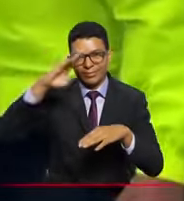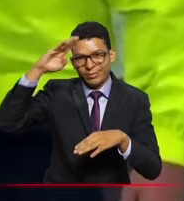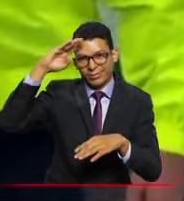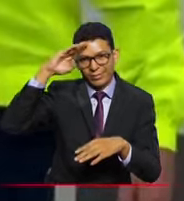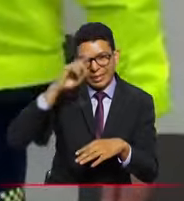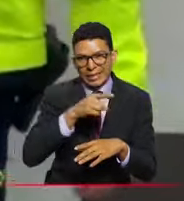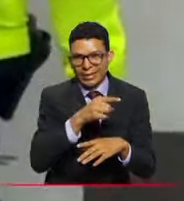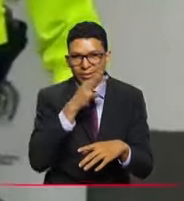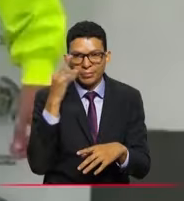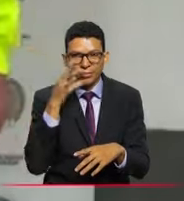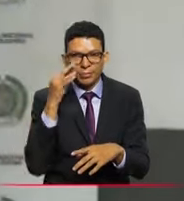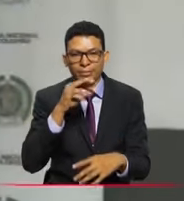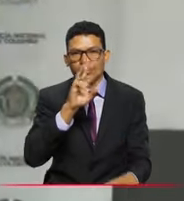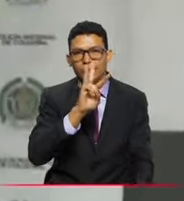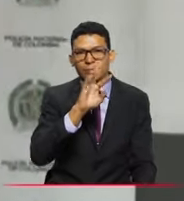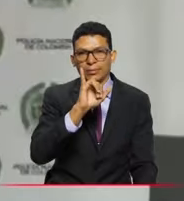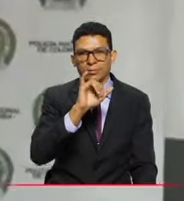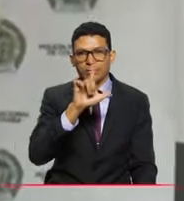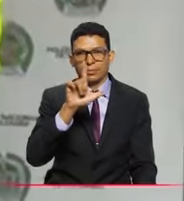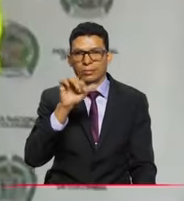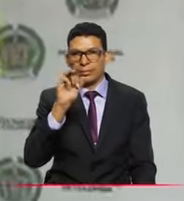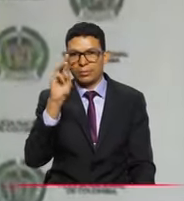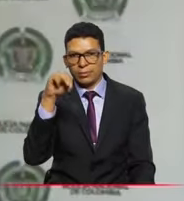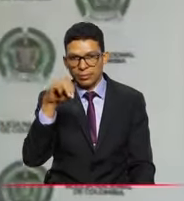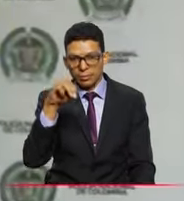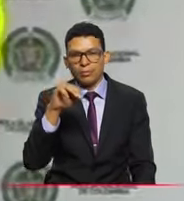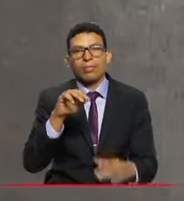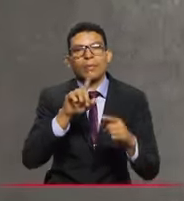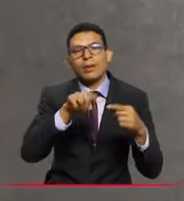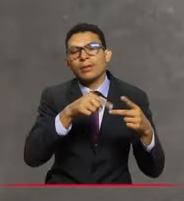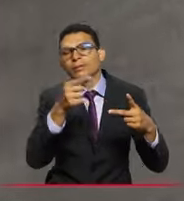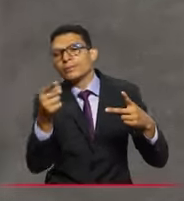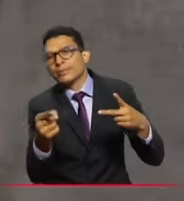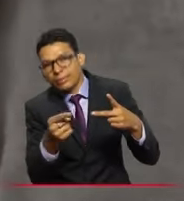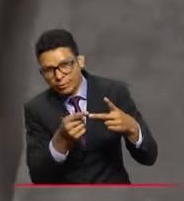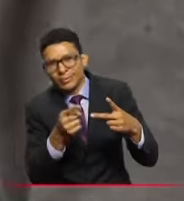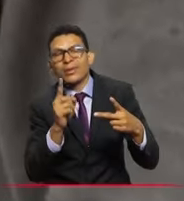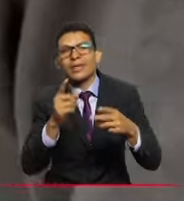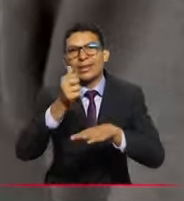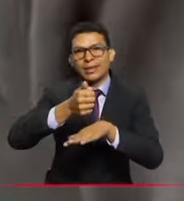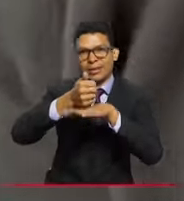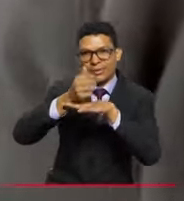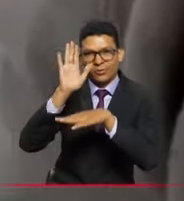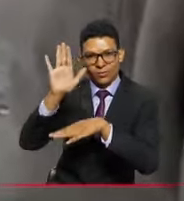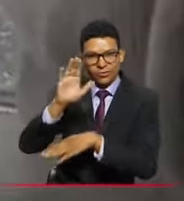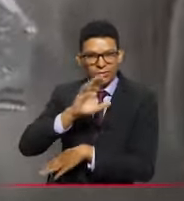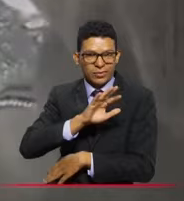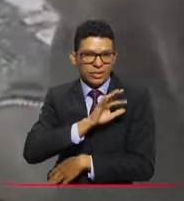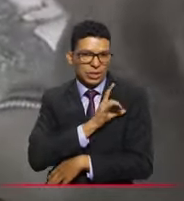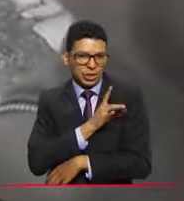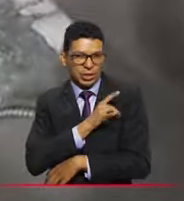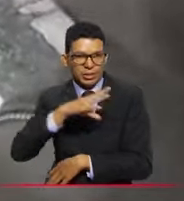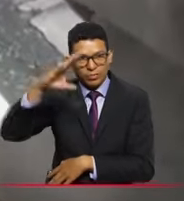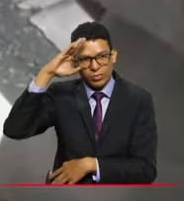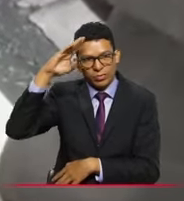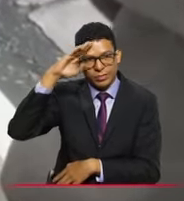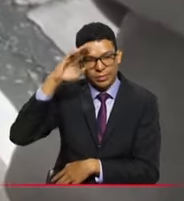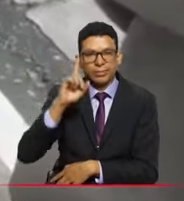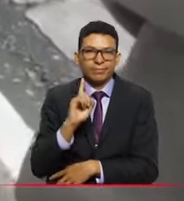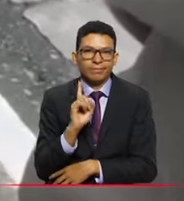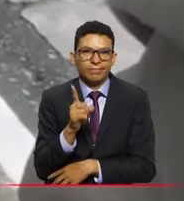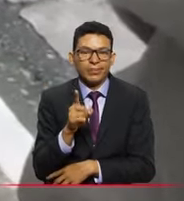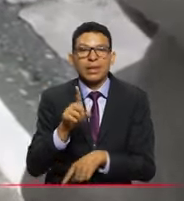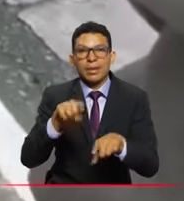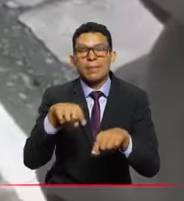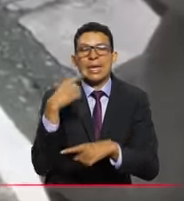policía, William Salamanca, y el director de Carabineros de Santiago de Chile, el